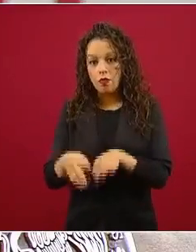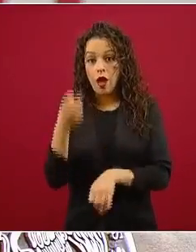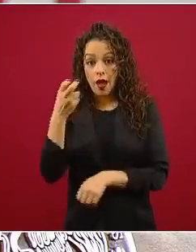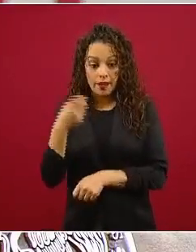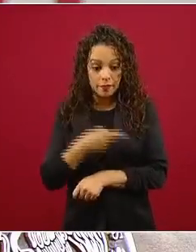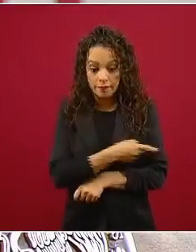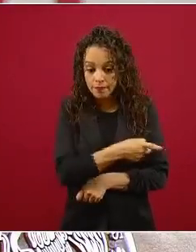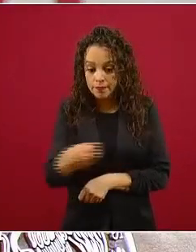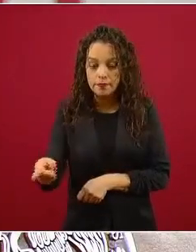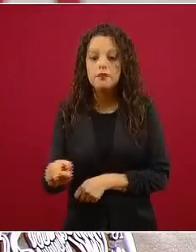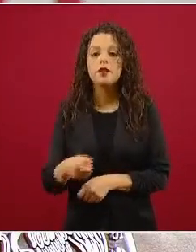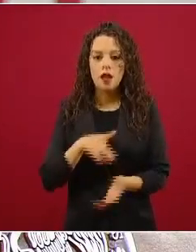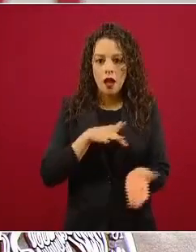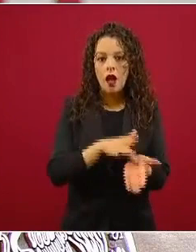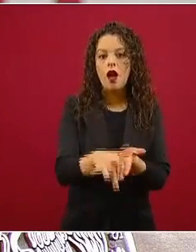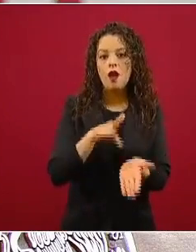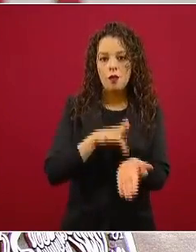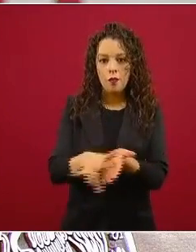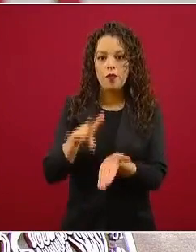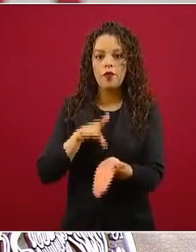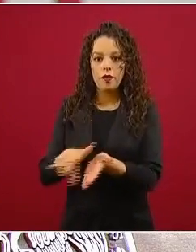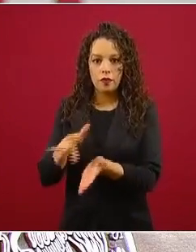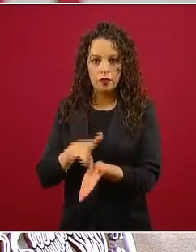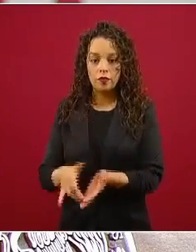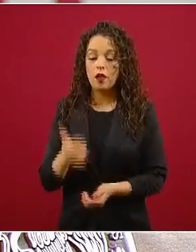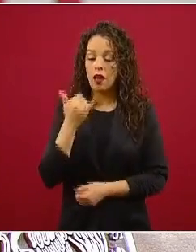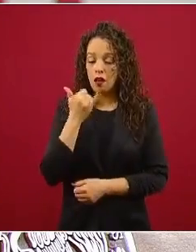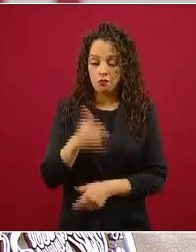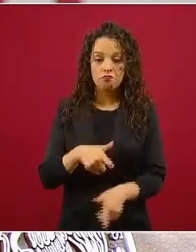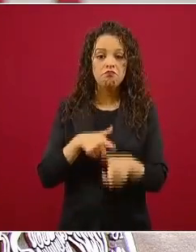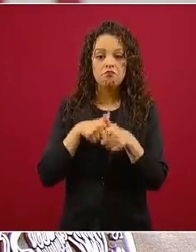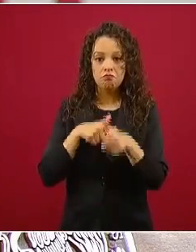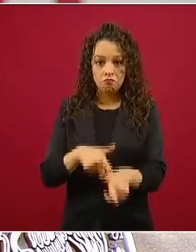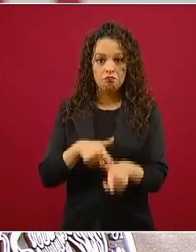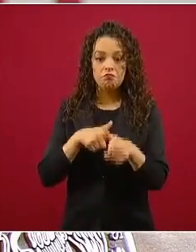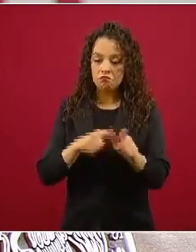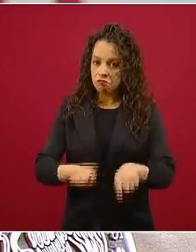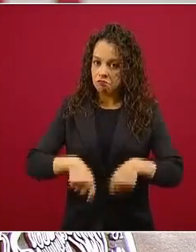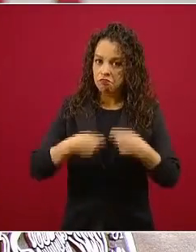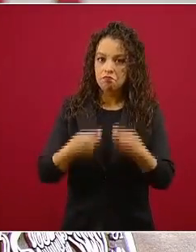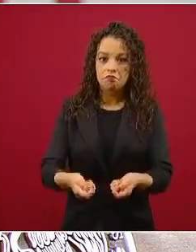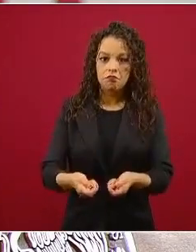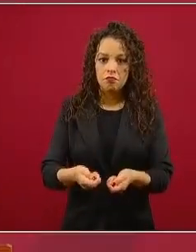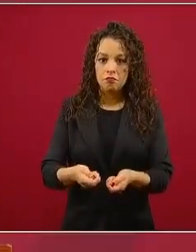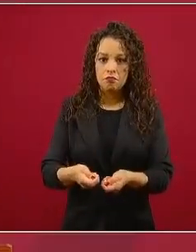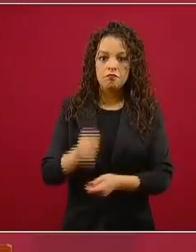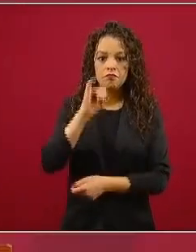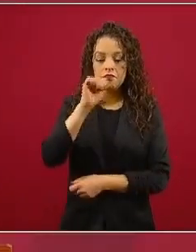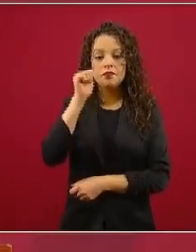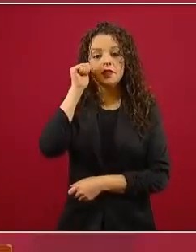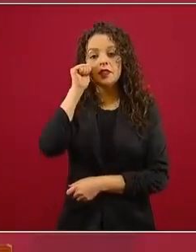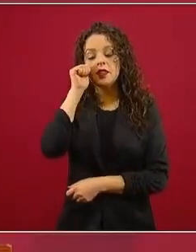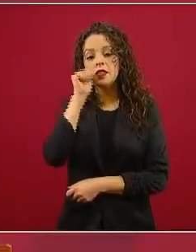apoyando y lo vamos a seguir haciendo, siempre,